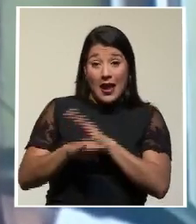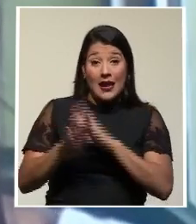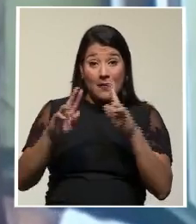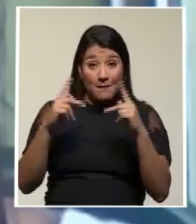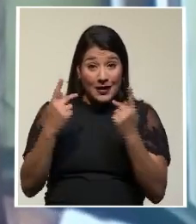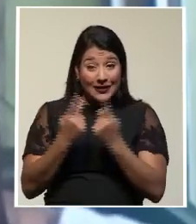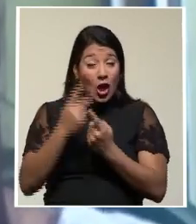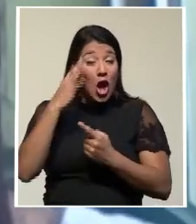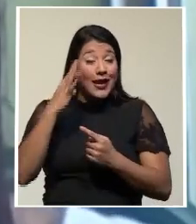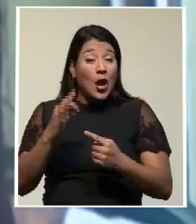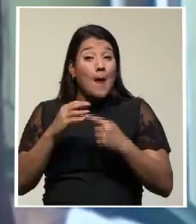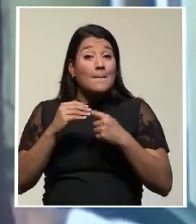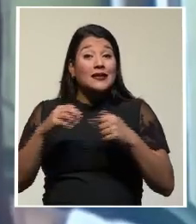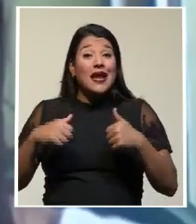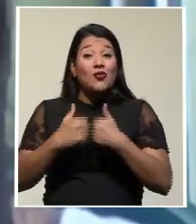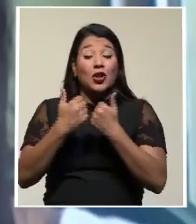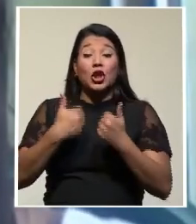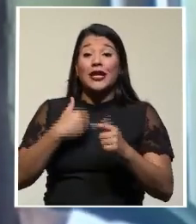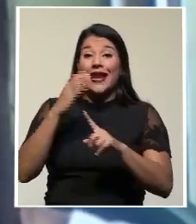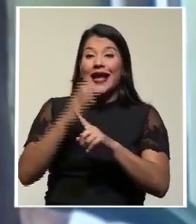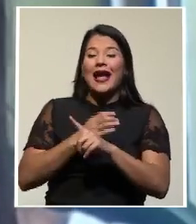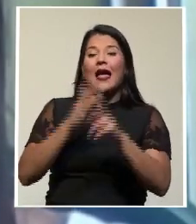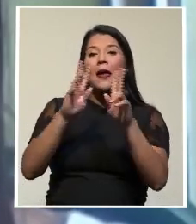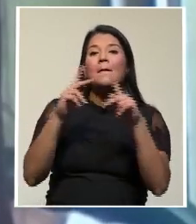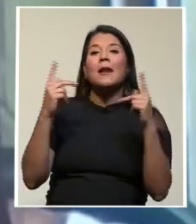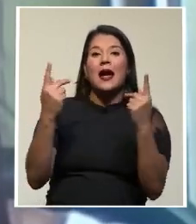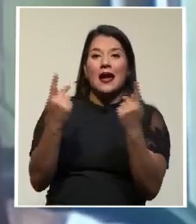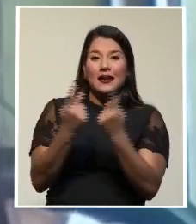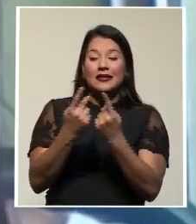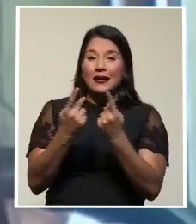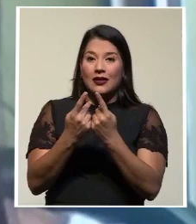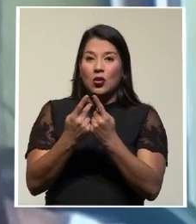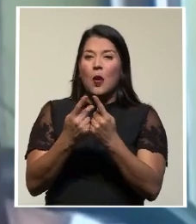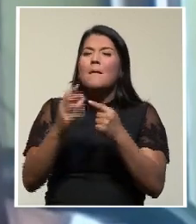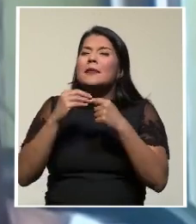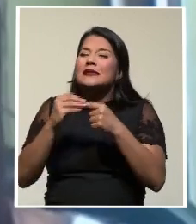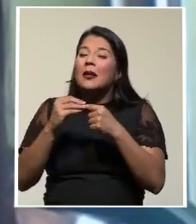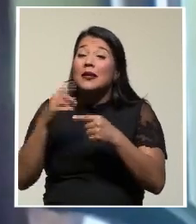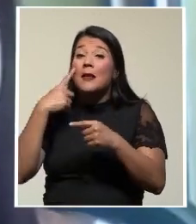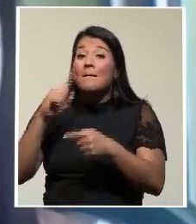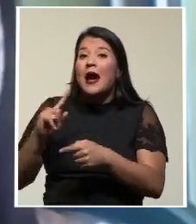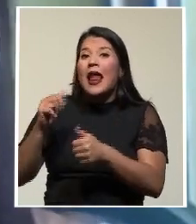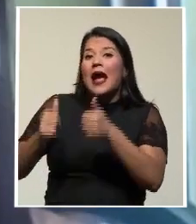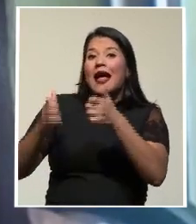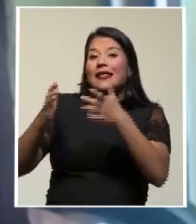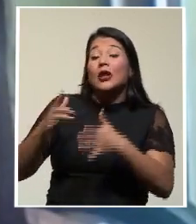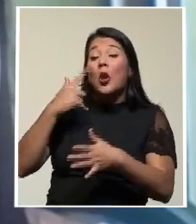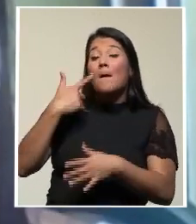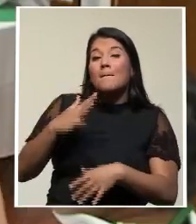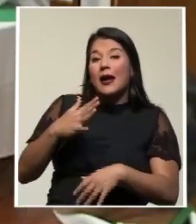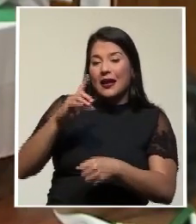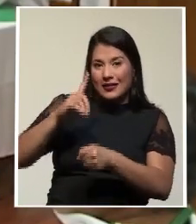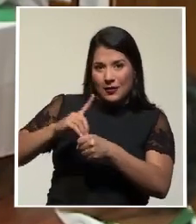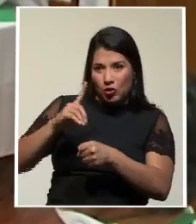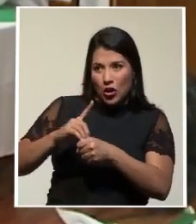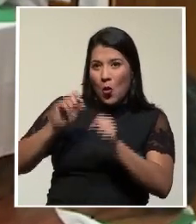los partidos es, y más para los candidatos a diputados, es lograr posicionarse, lograr distinguirse. El fin de semana